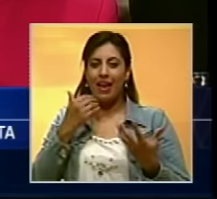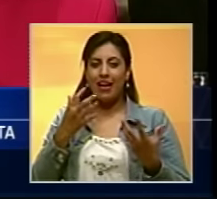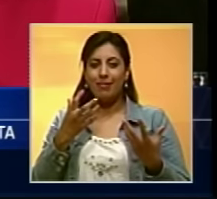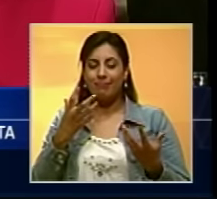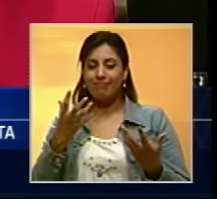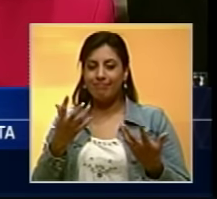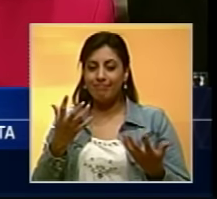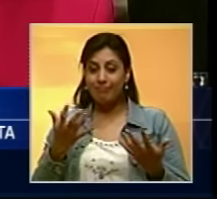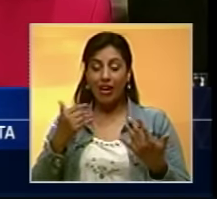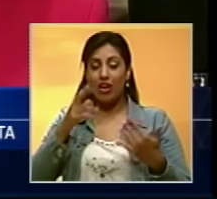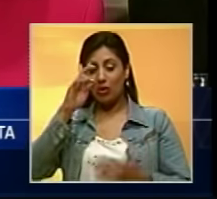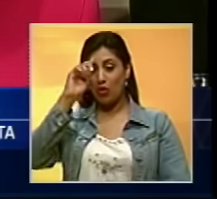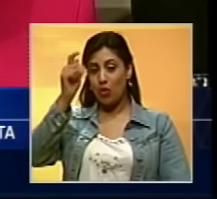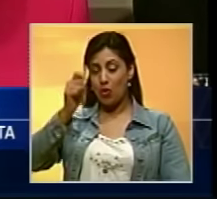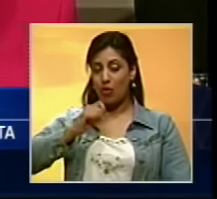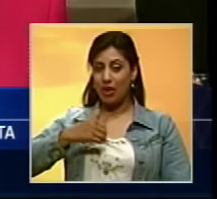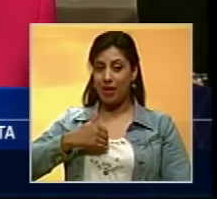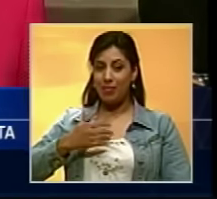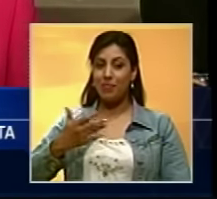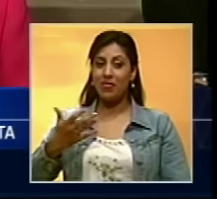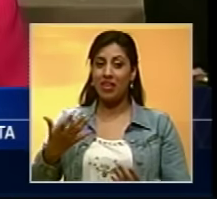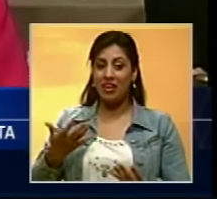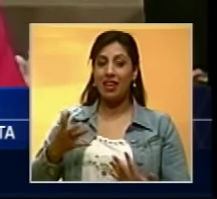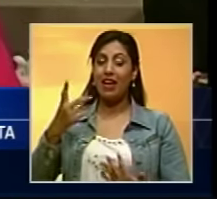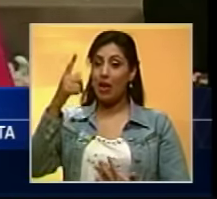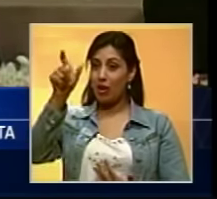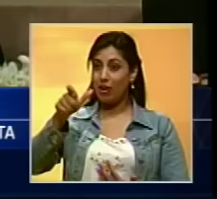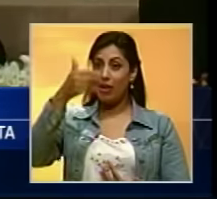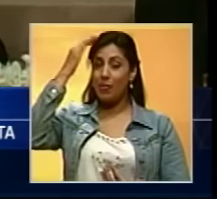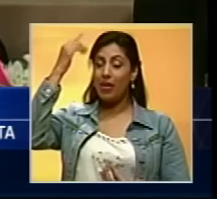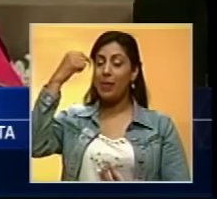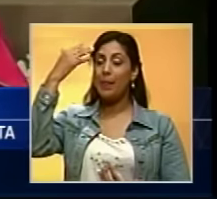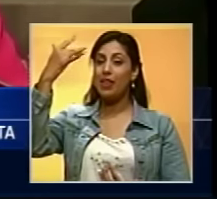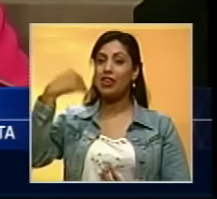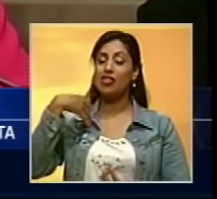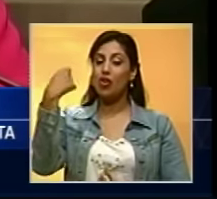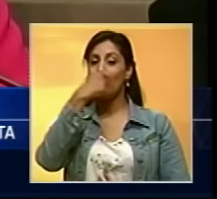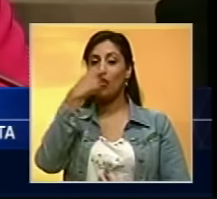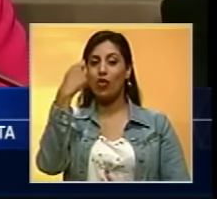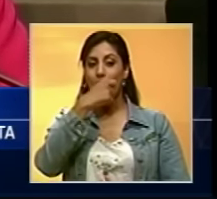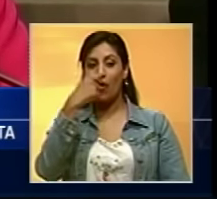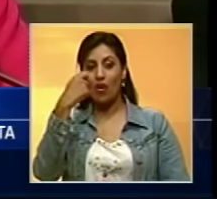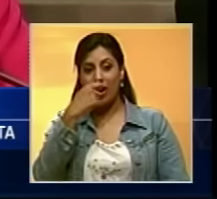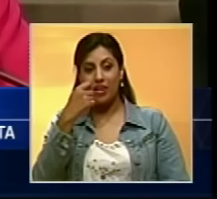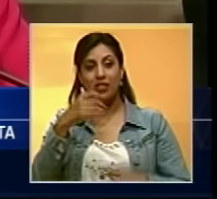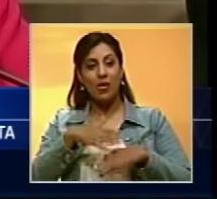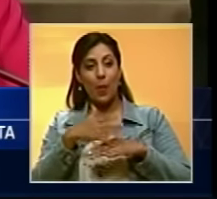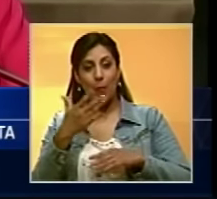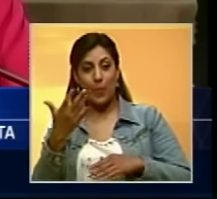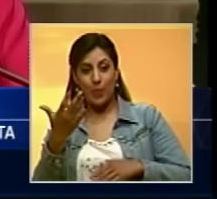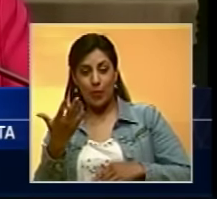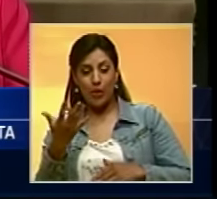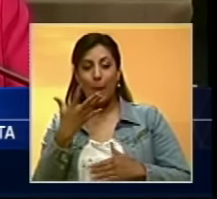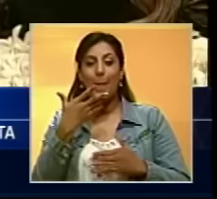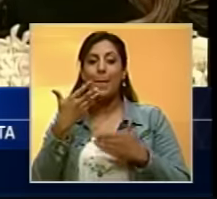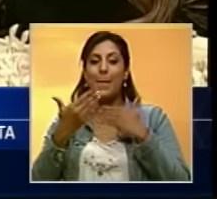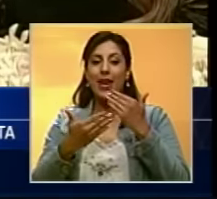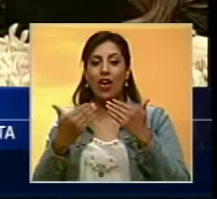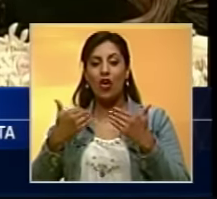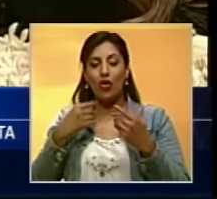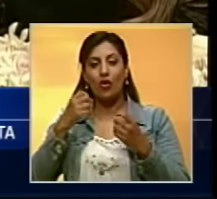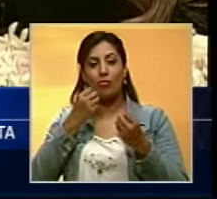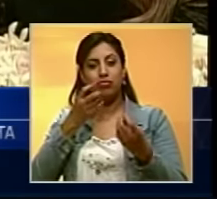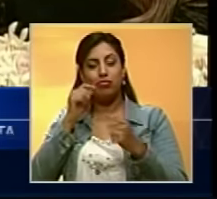tan honrada de de que él pensara de que yo estaba utilizando drogas para mejorar mi